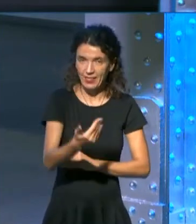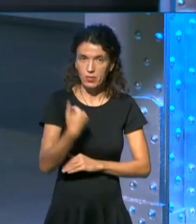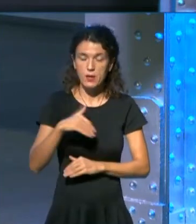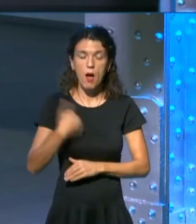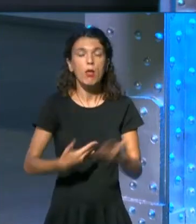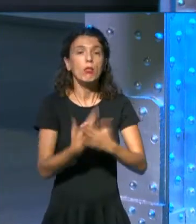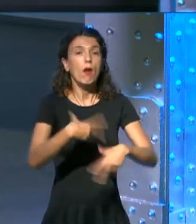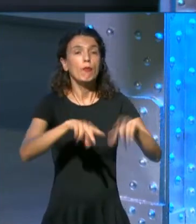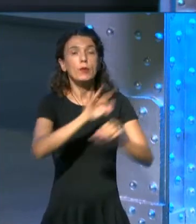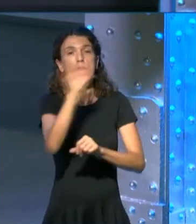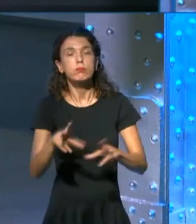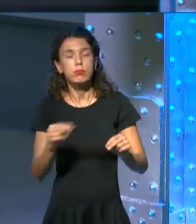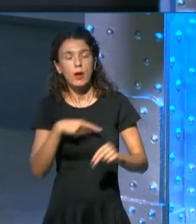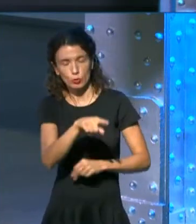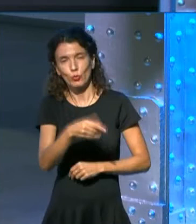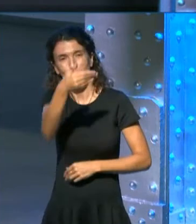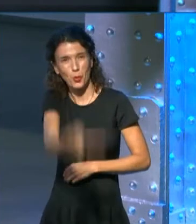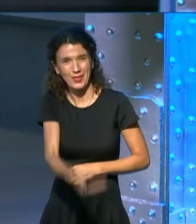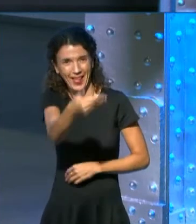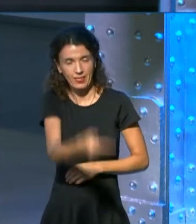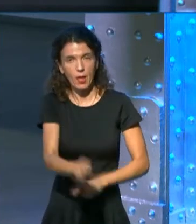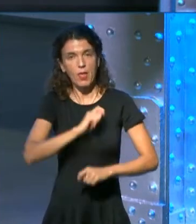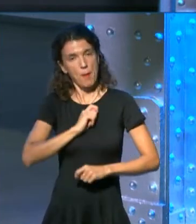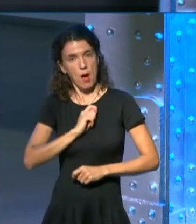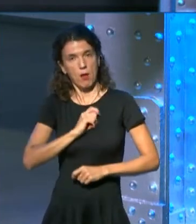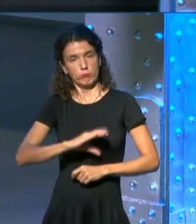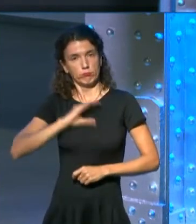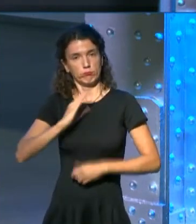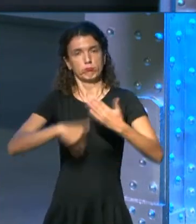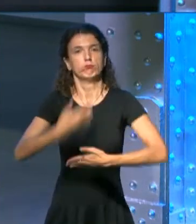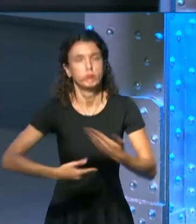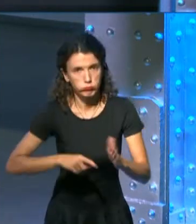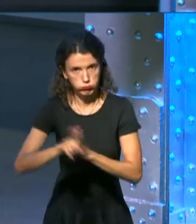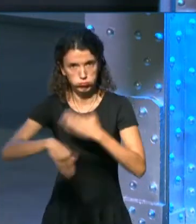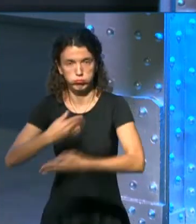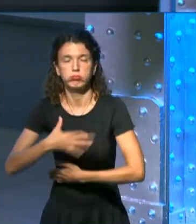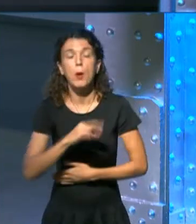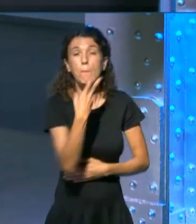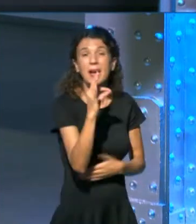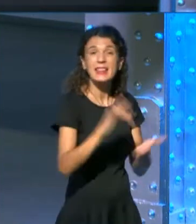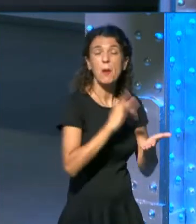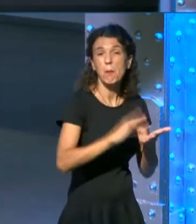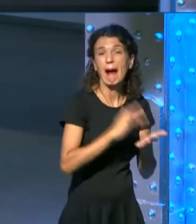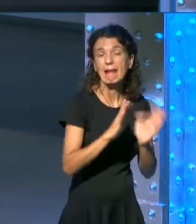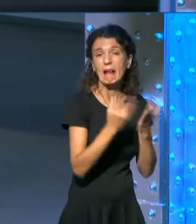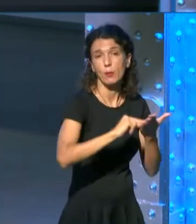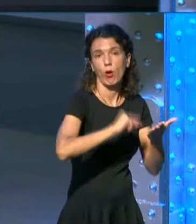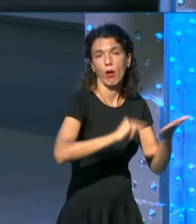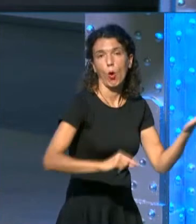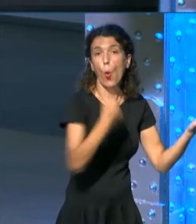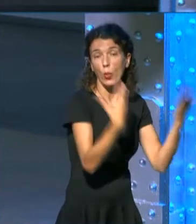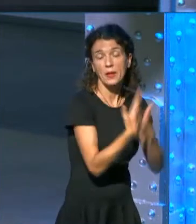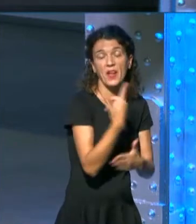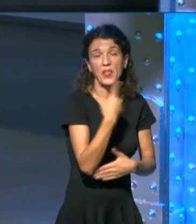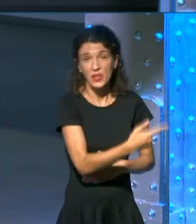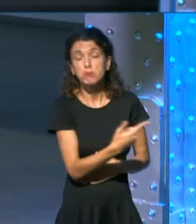sabiendo que lo que has hecho tiene valor te hace ser más productivo. No es lo mismo escribir 20 páginas de libro al cabo de un día y